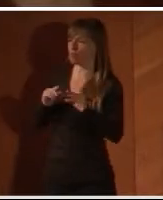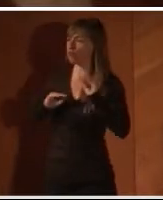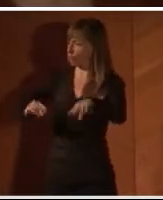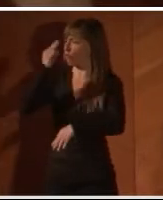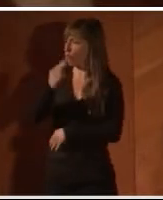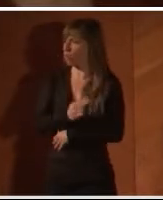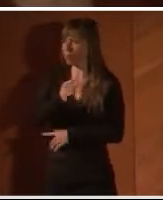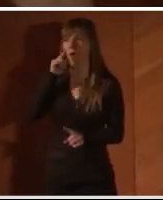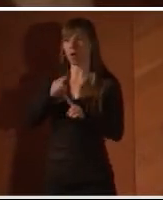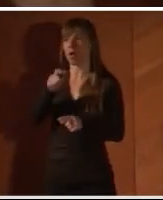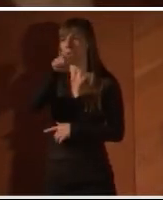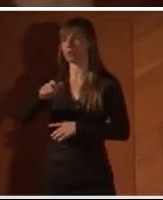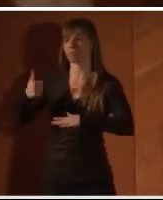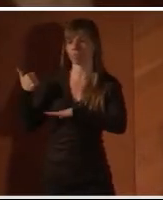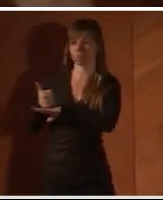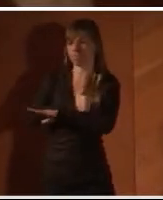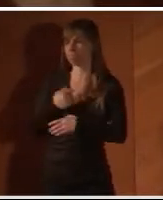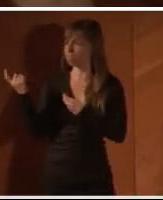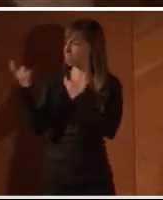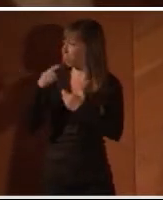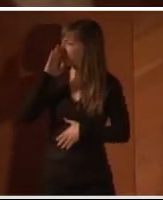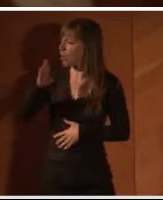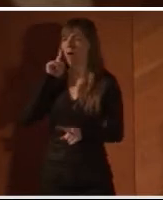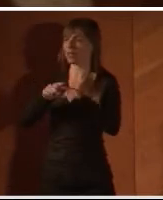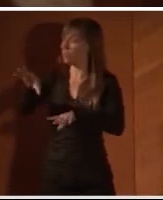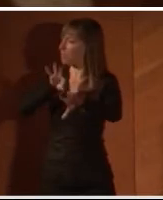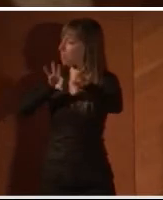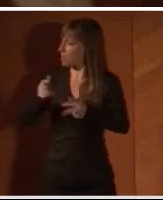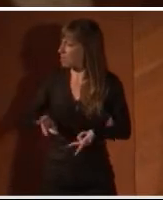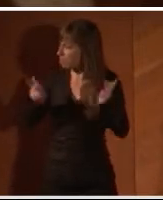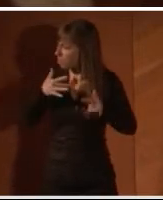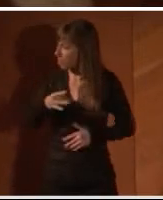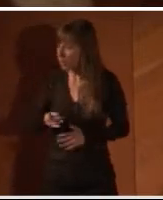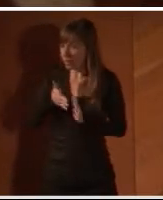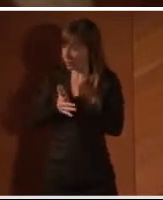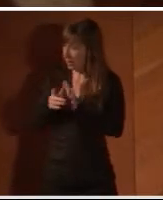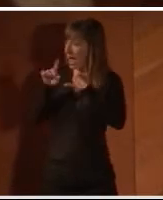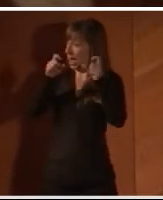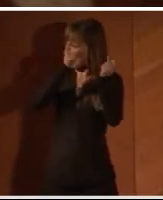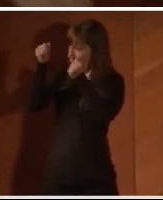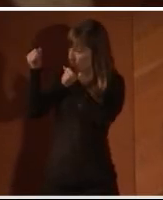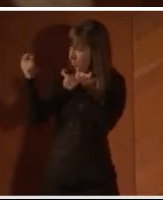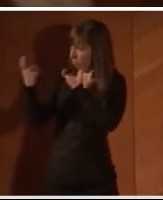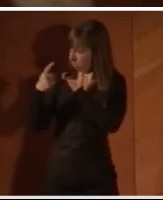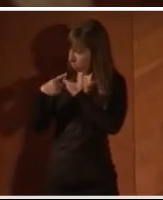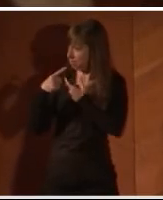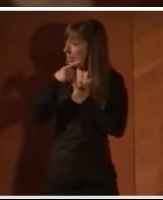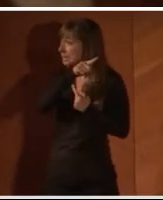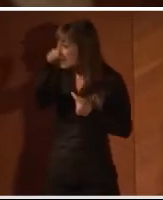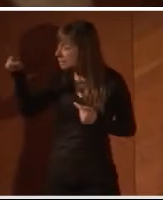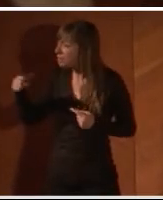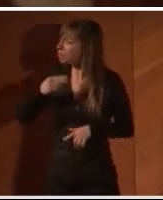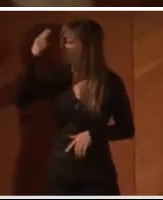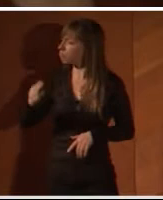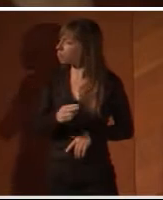pueda participar de forma directa en la toma de decisiones. Es decir, estas instituciones van a implicar a